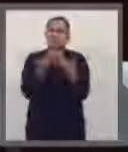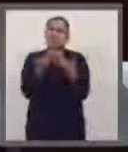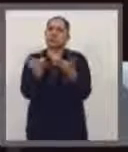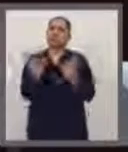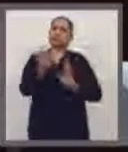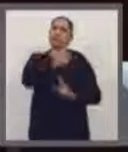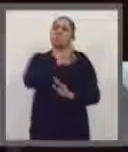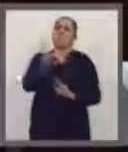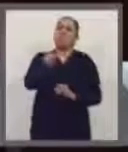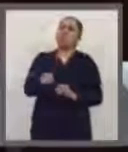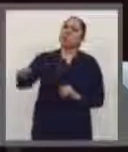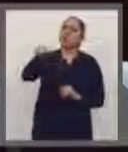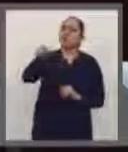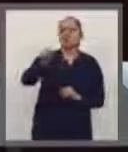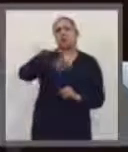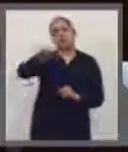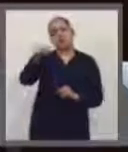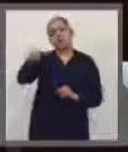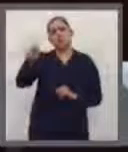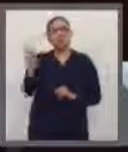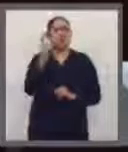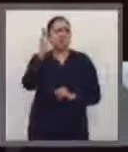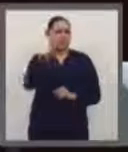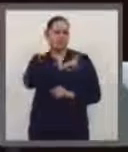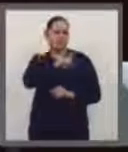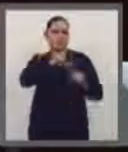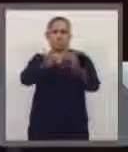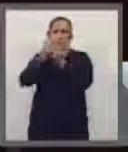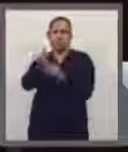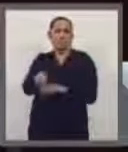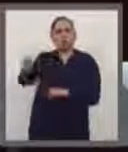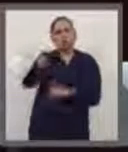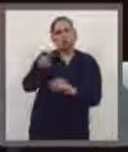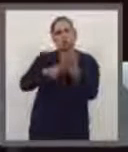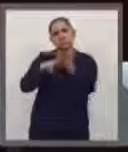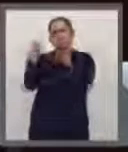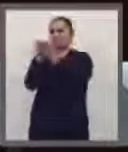estudios y a la mercantilización de los servicios educativos.